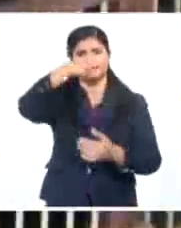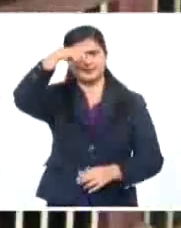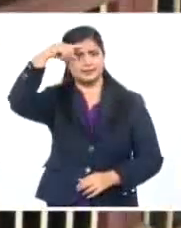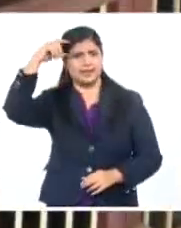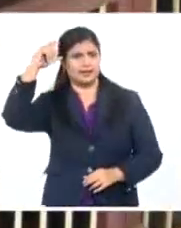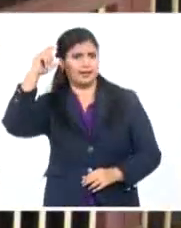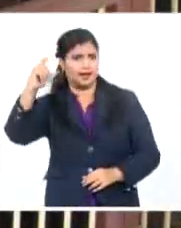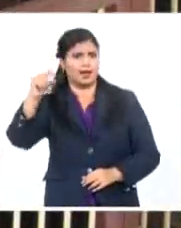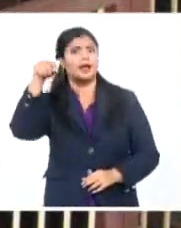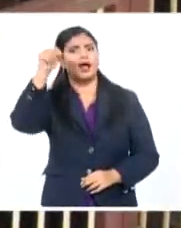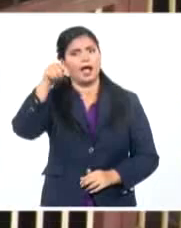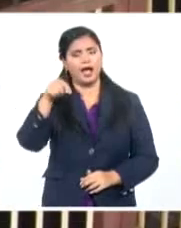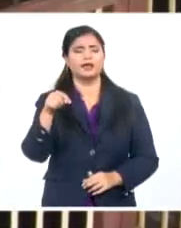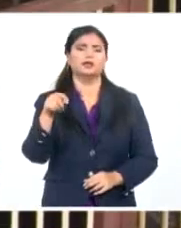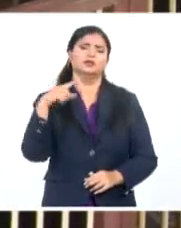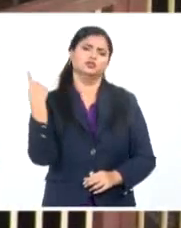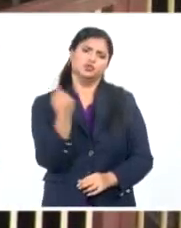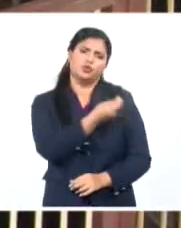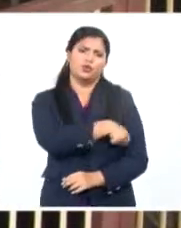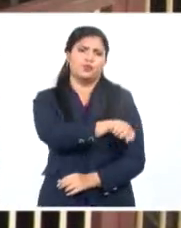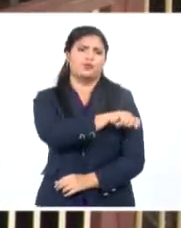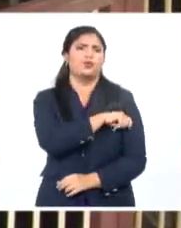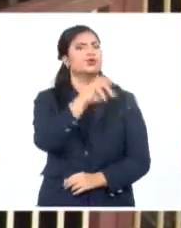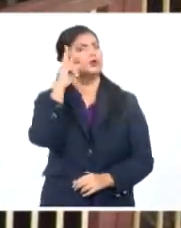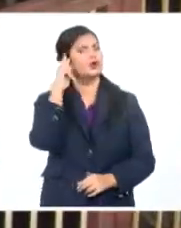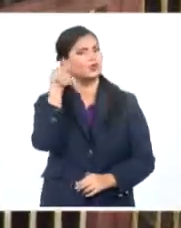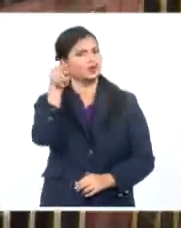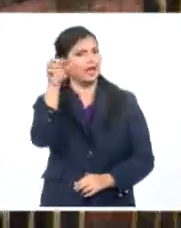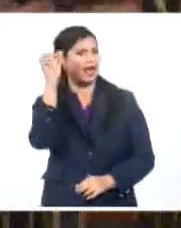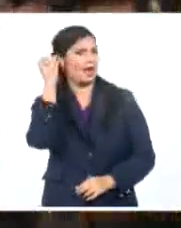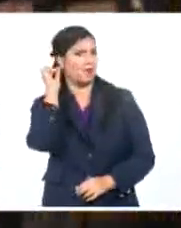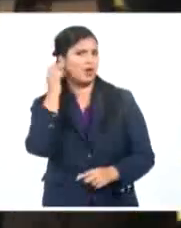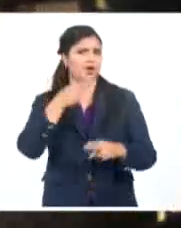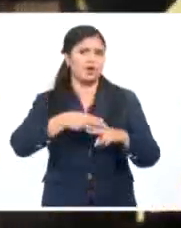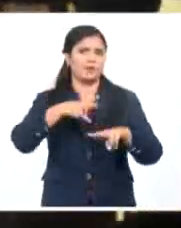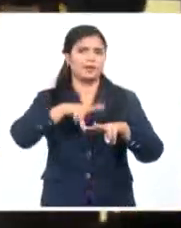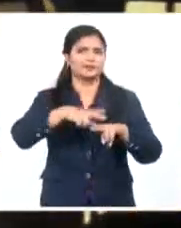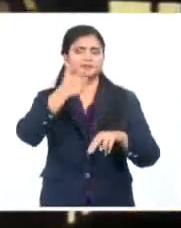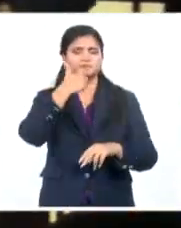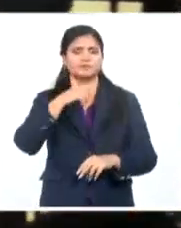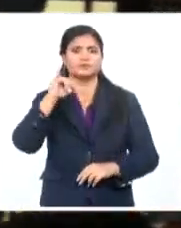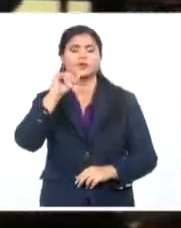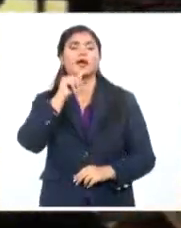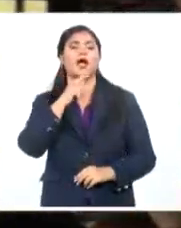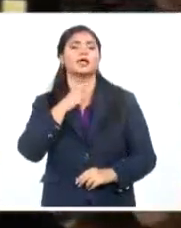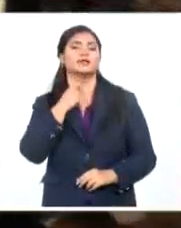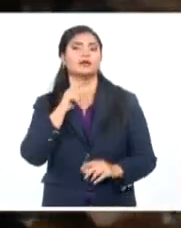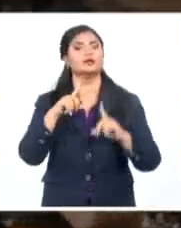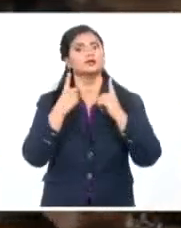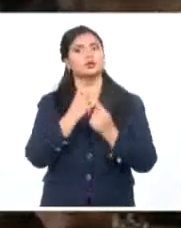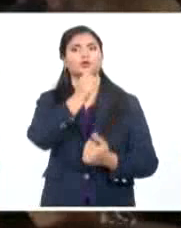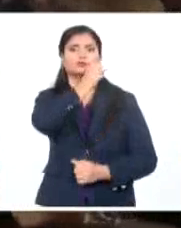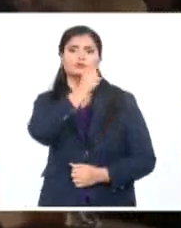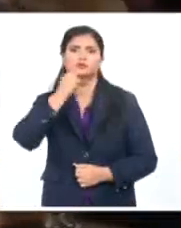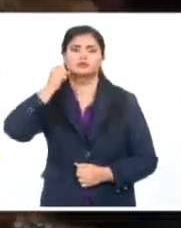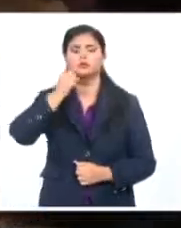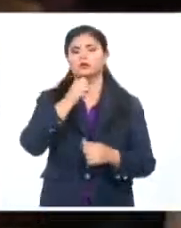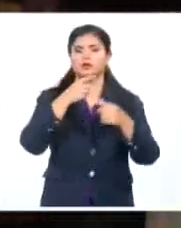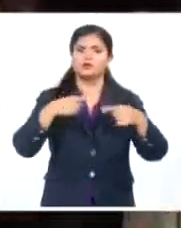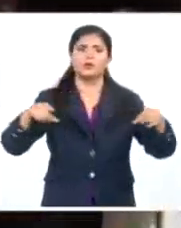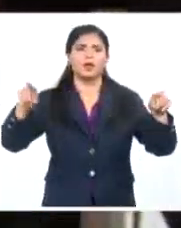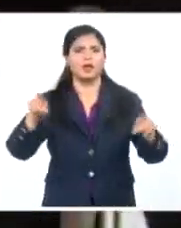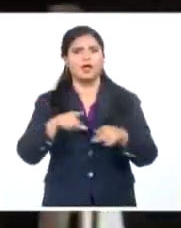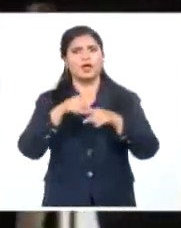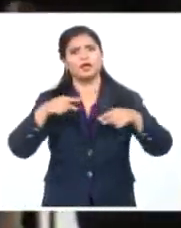museo casa natal Abel Santamaría en encrucijada se efectuó el concierto una casa en mi canción trovada poética que